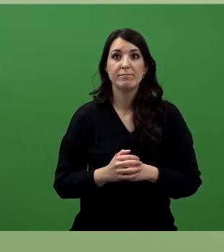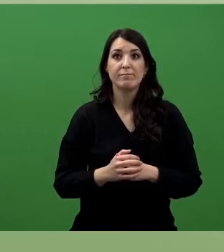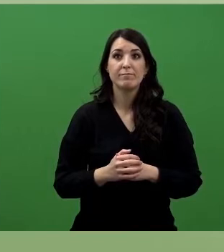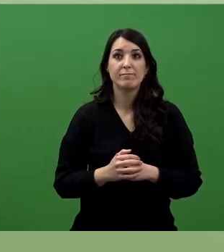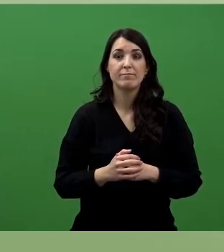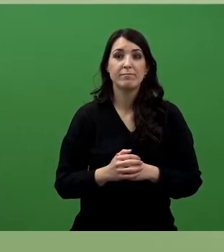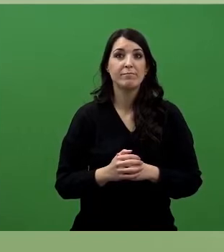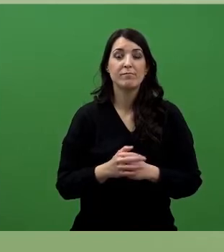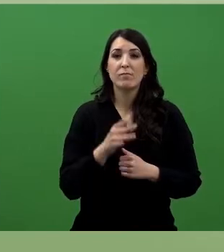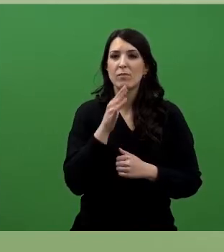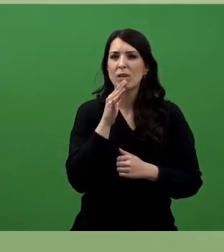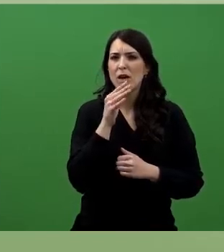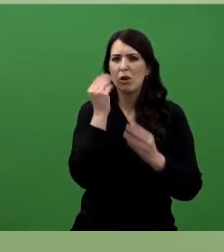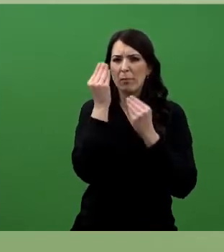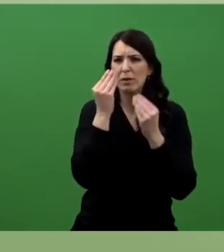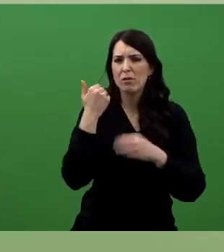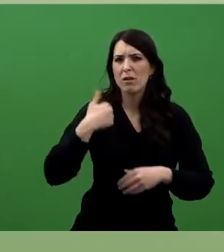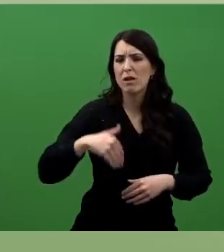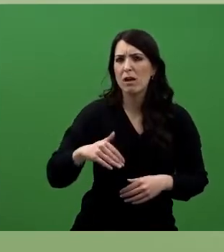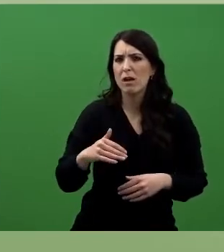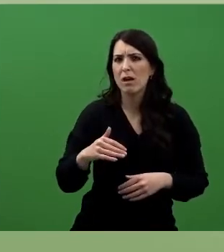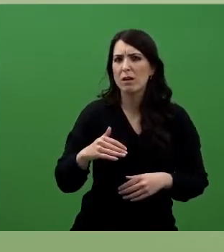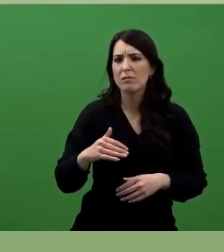A ver si me lo pueden dar. Ahora tengo permiso ya.